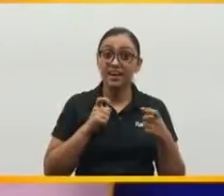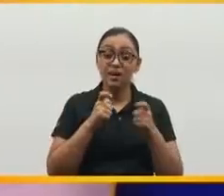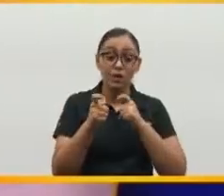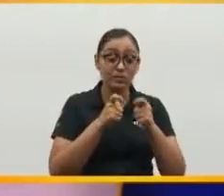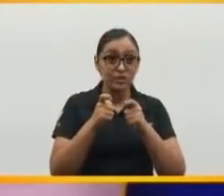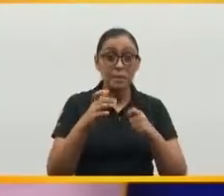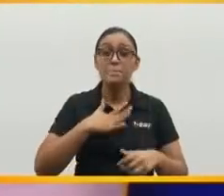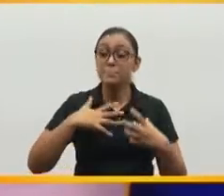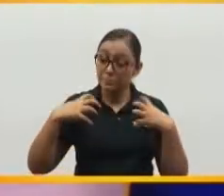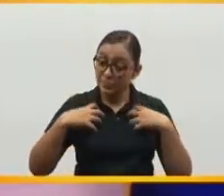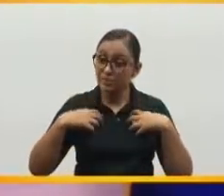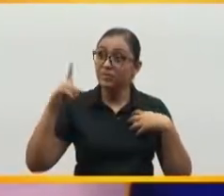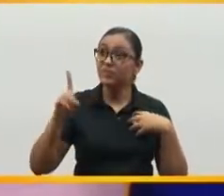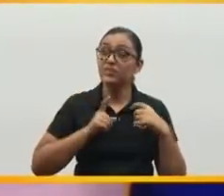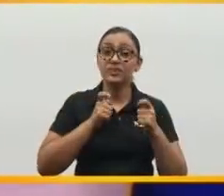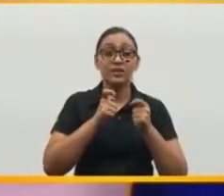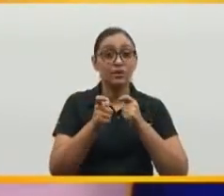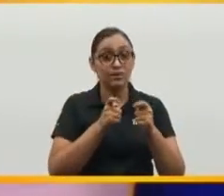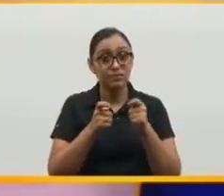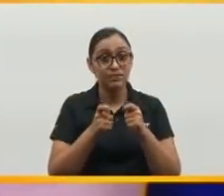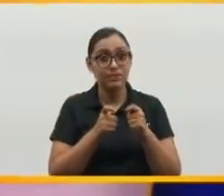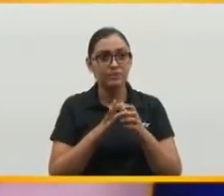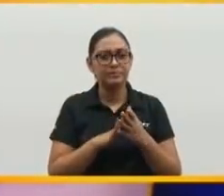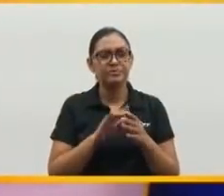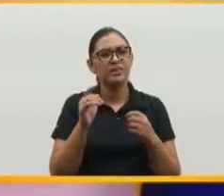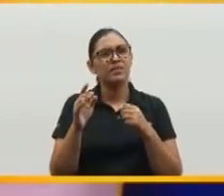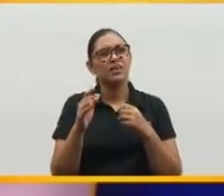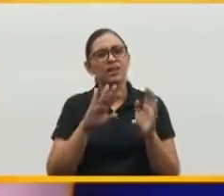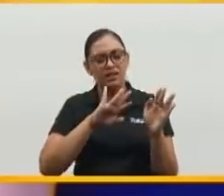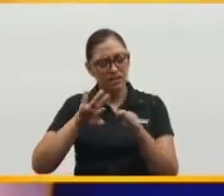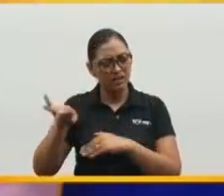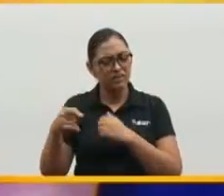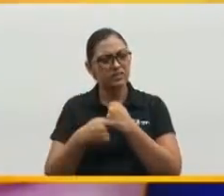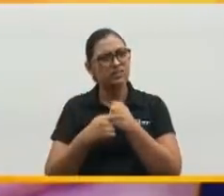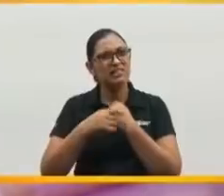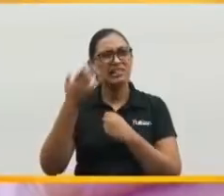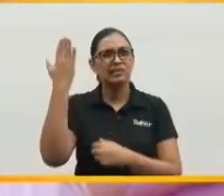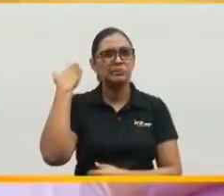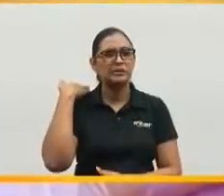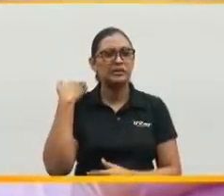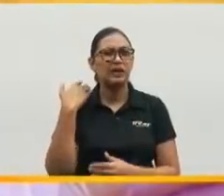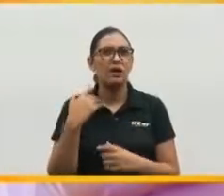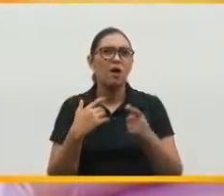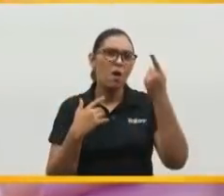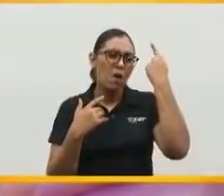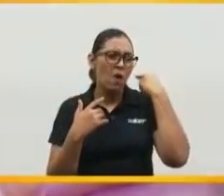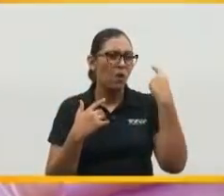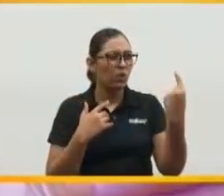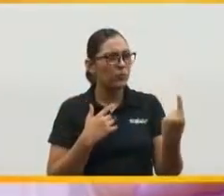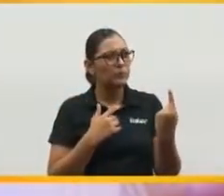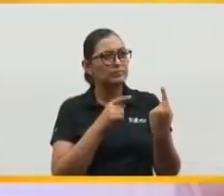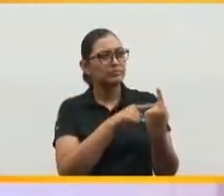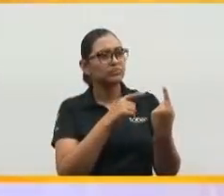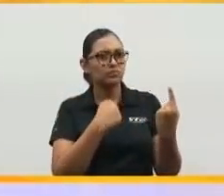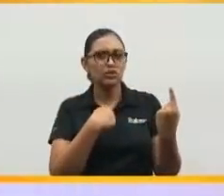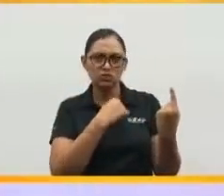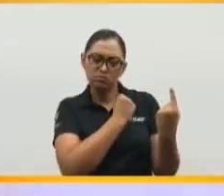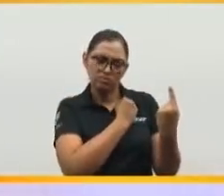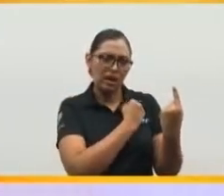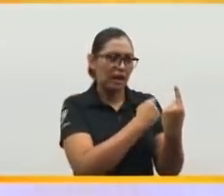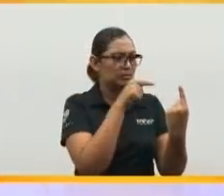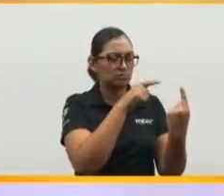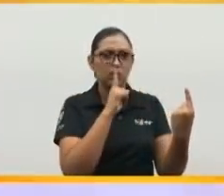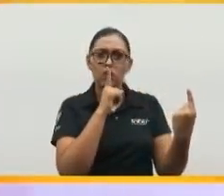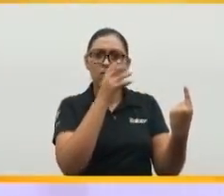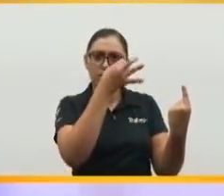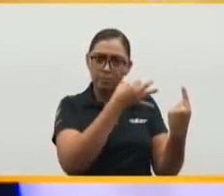Sobre mi naturaleza. Hace mucho tiempo, ojalá esté viendo el sermón, un hombre que aprendimos a querer mucho, muy humilde.